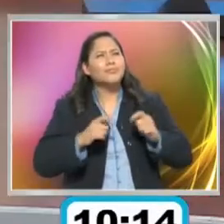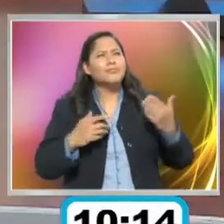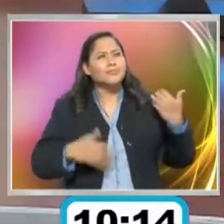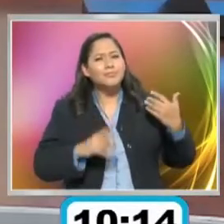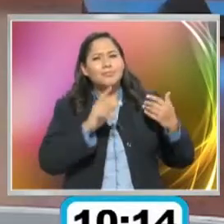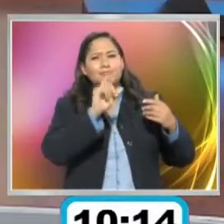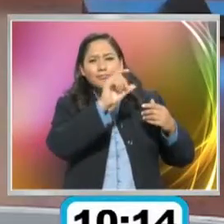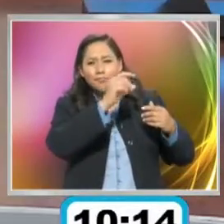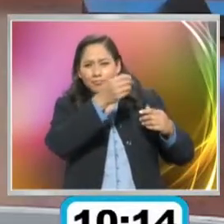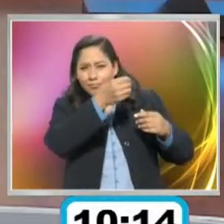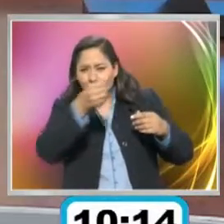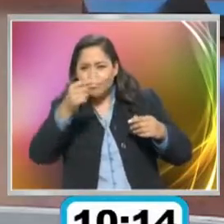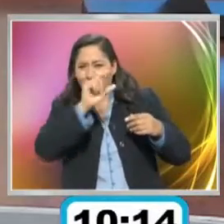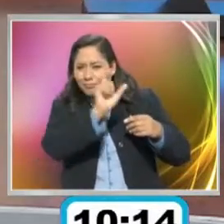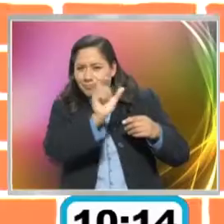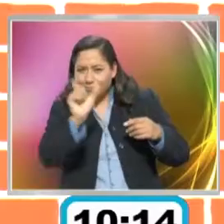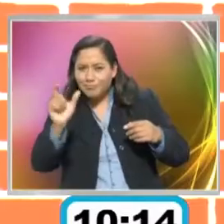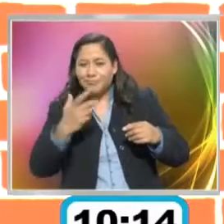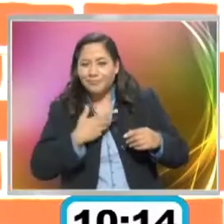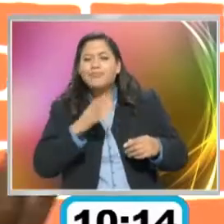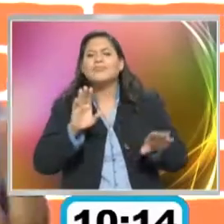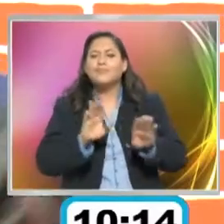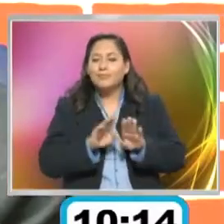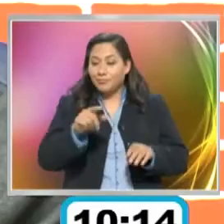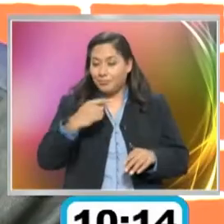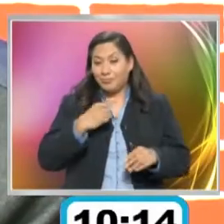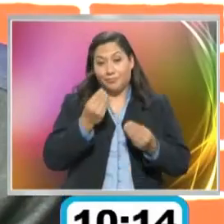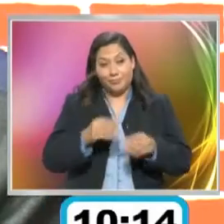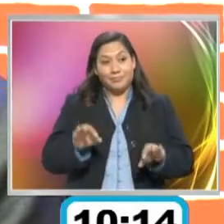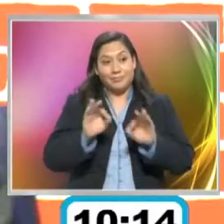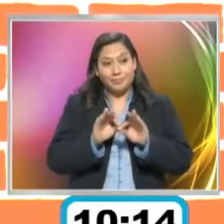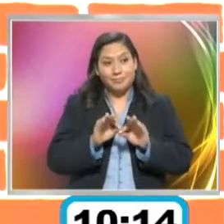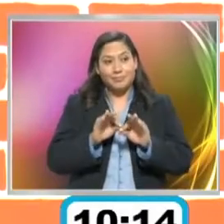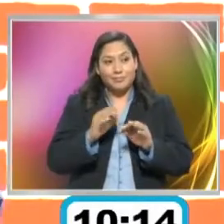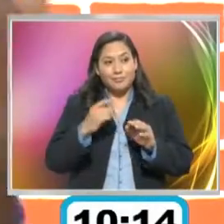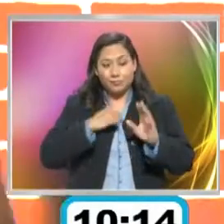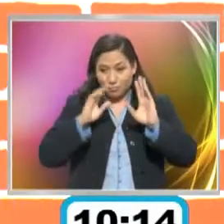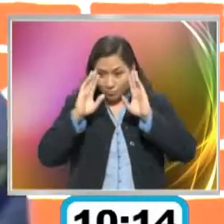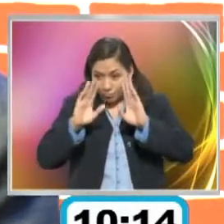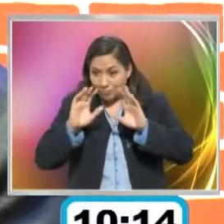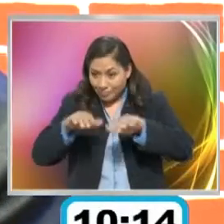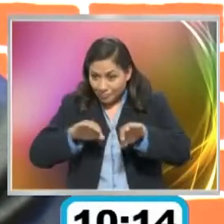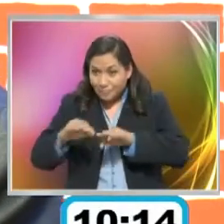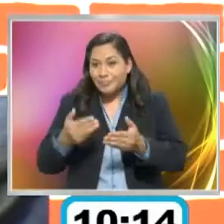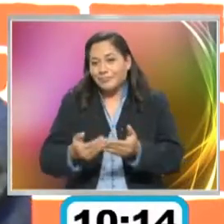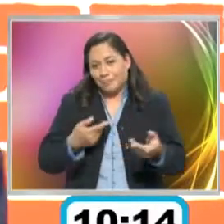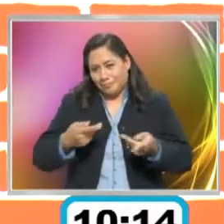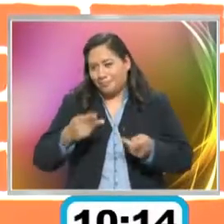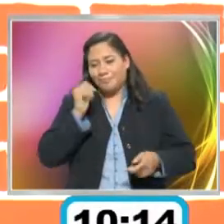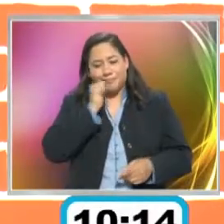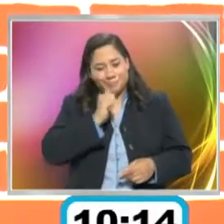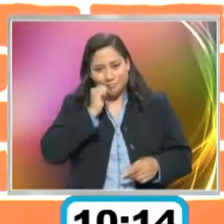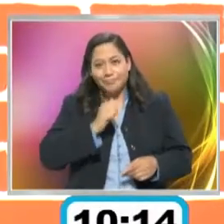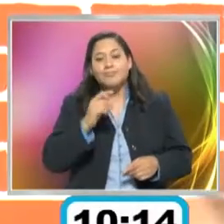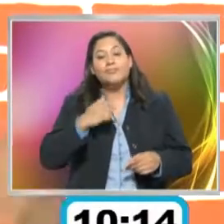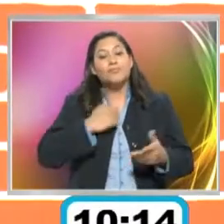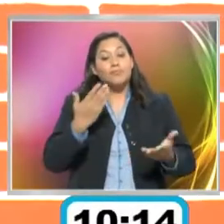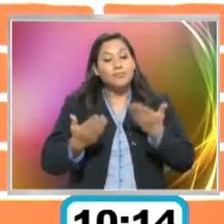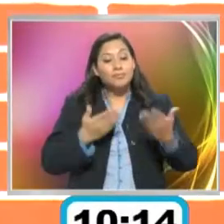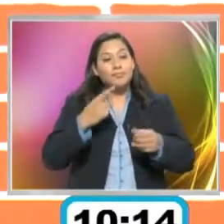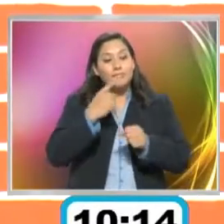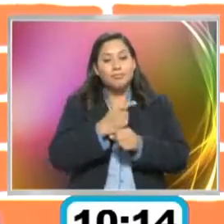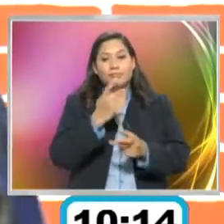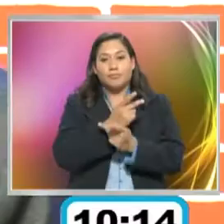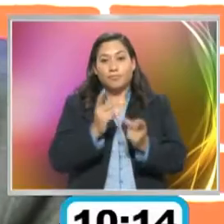sílabas. ¿Cómo le haces? Ahí, mira, estudié, creo que también es importante cuando nos vamos a dedicar a algo que nos preparemos lo más que podamos. Estudié primero